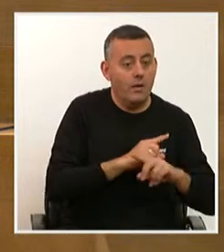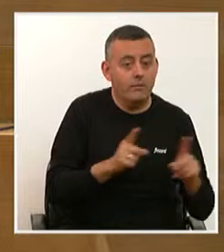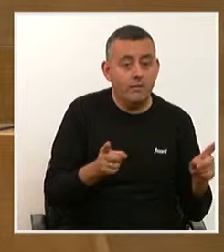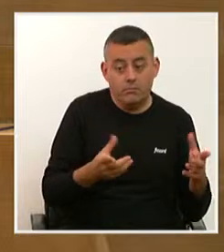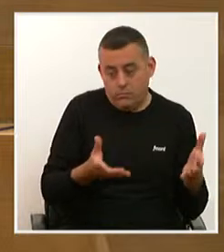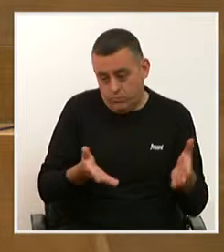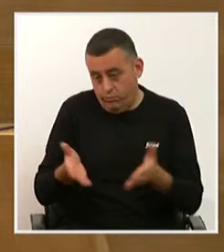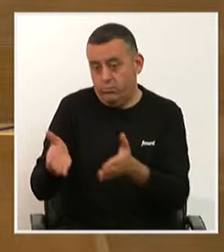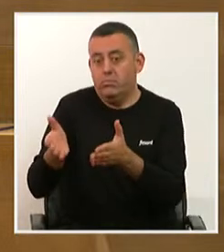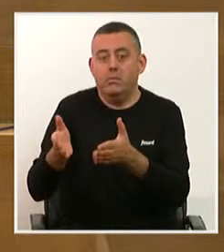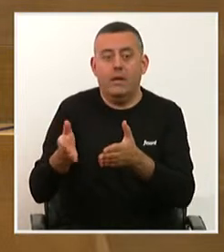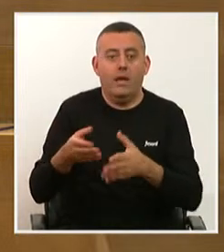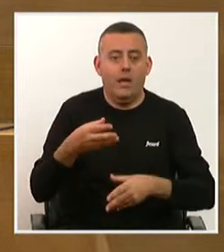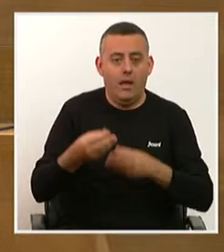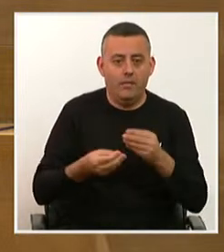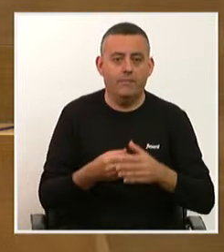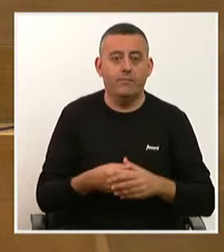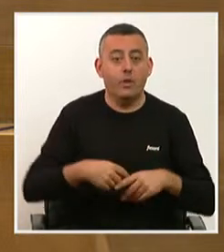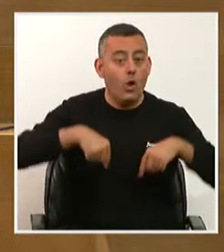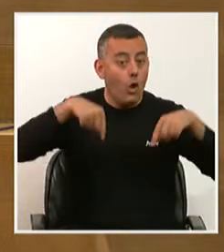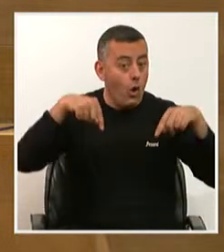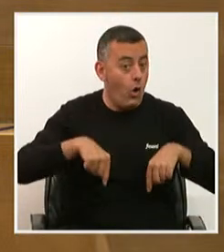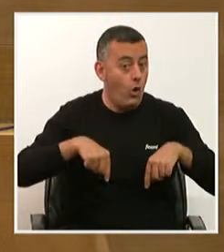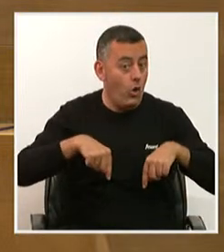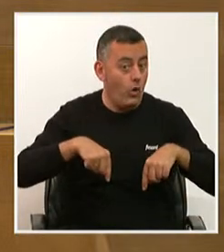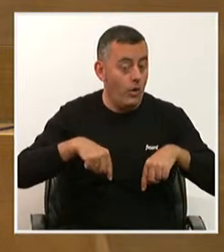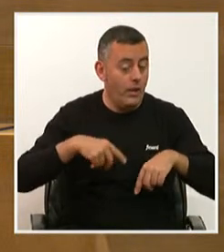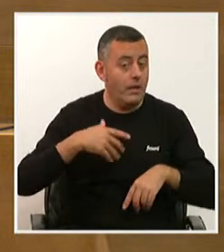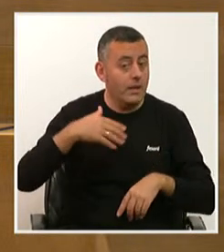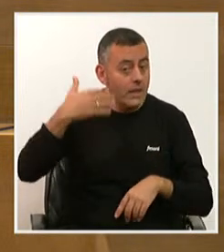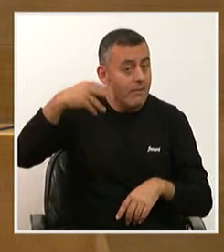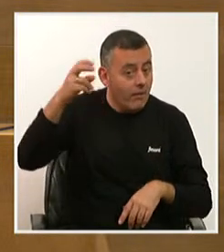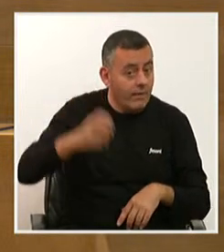que hab de la plataforma